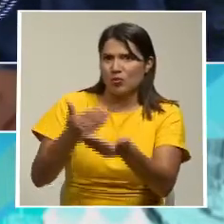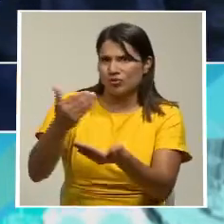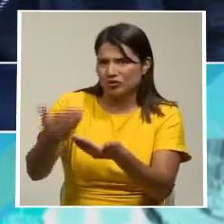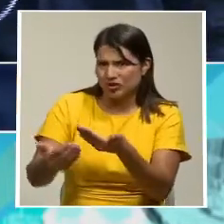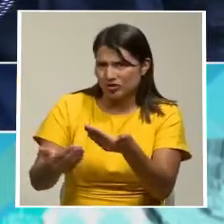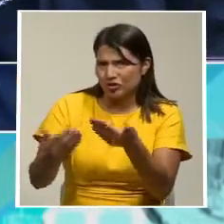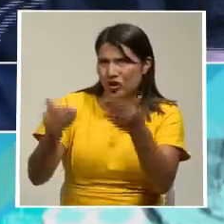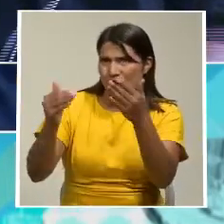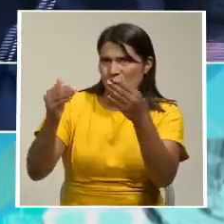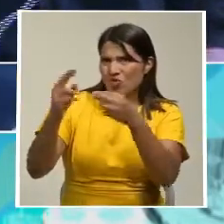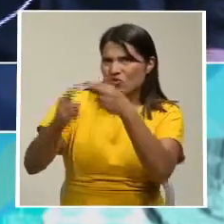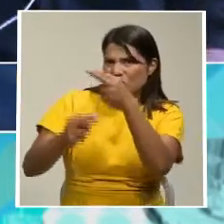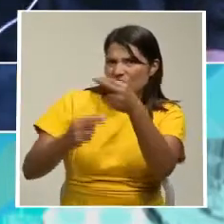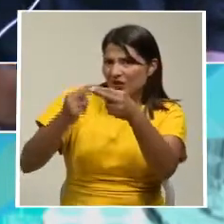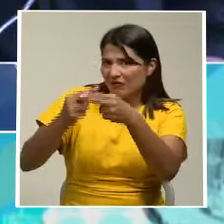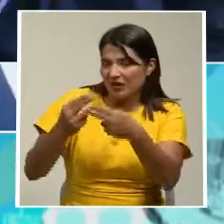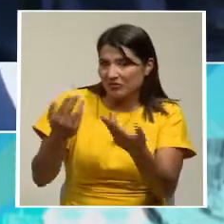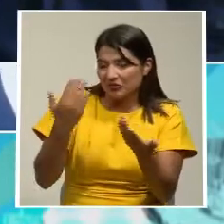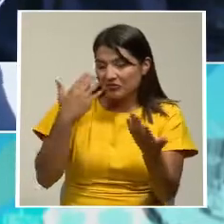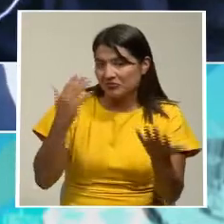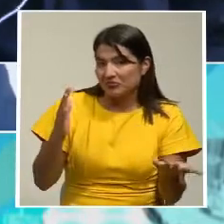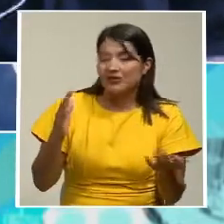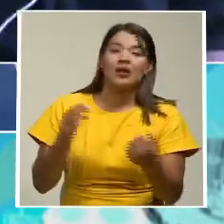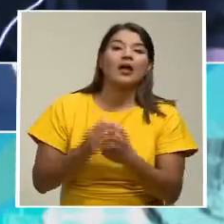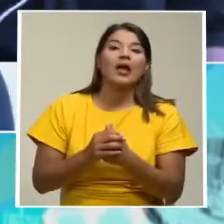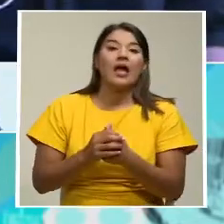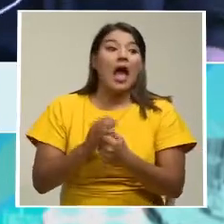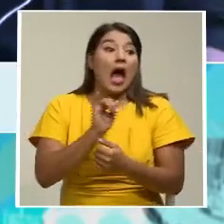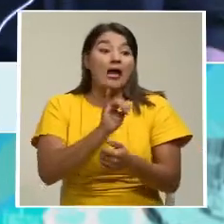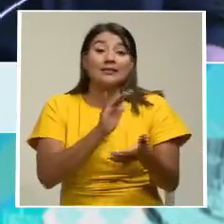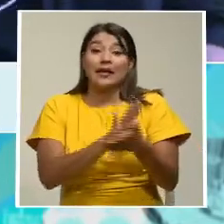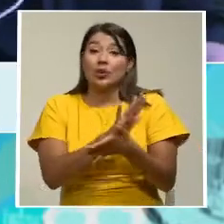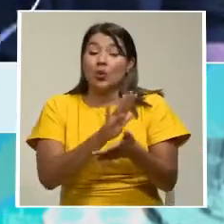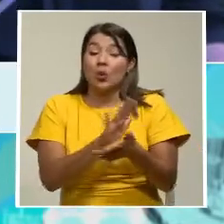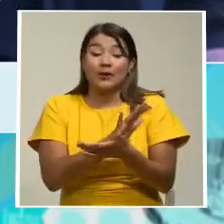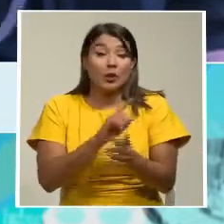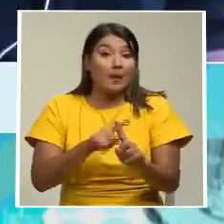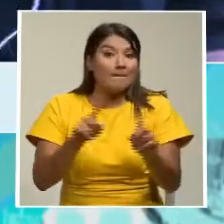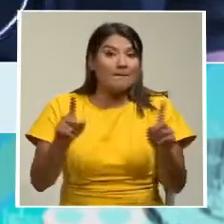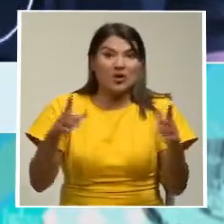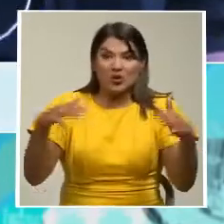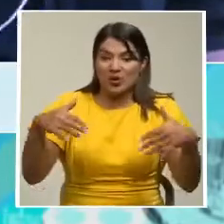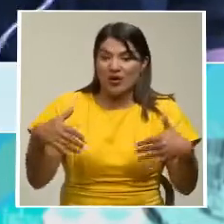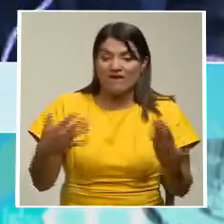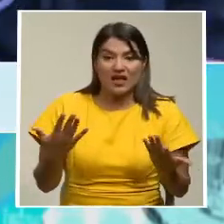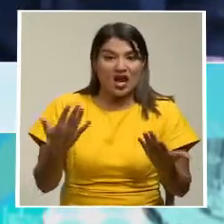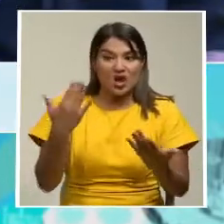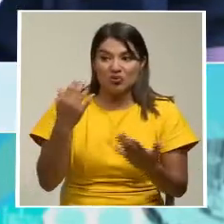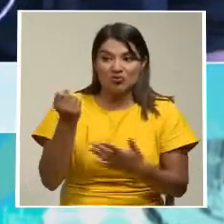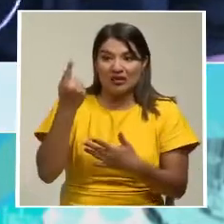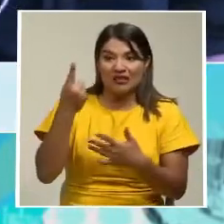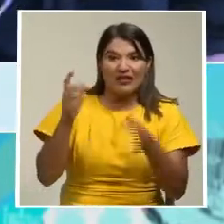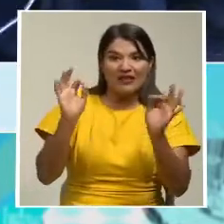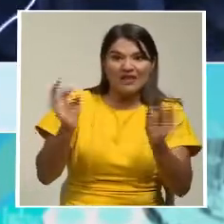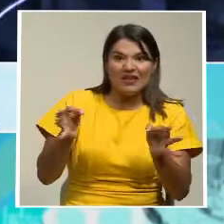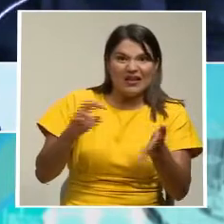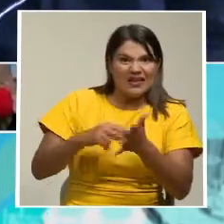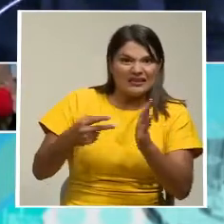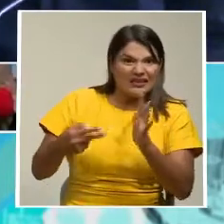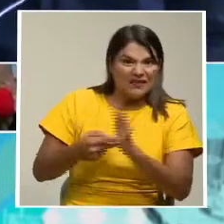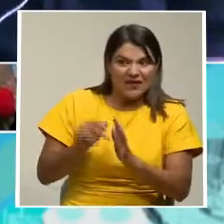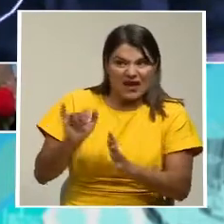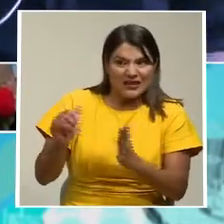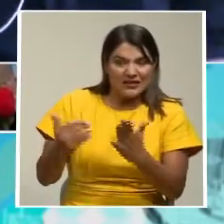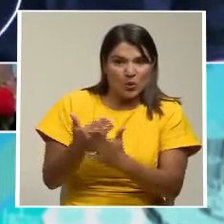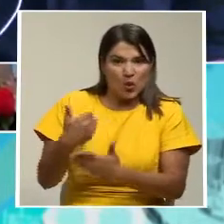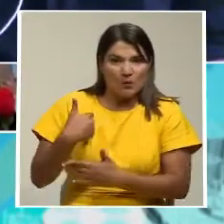nuestro. El documento está ahí, no se sabe a ciencia cierta a qué se dedicará esta nueva institución,